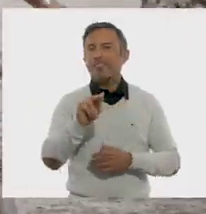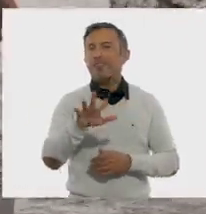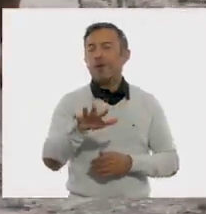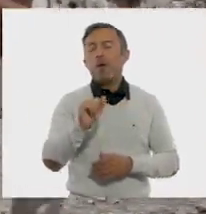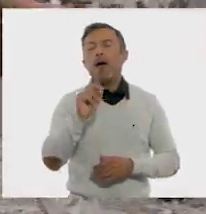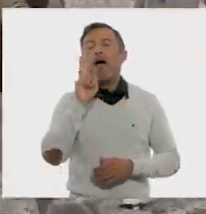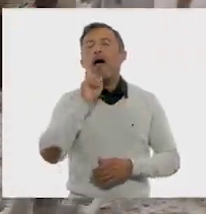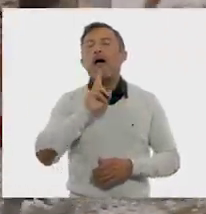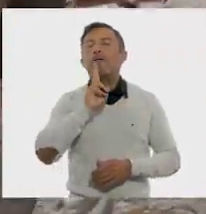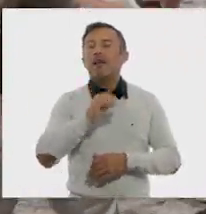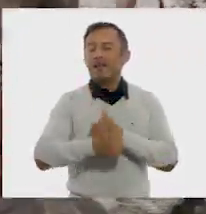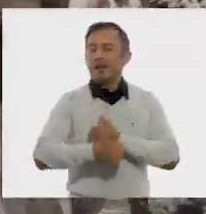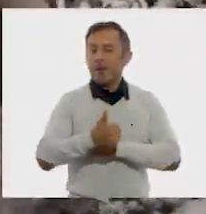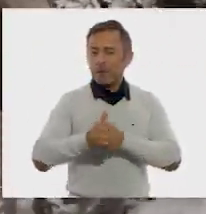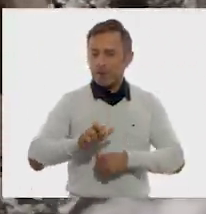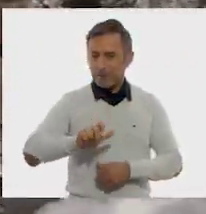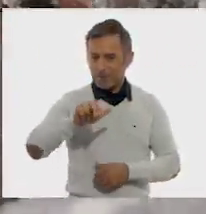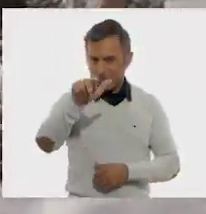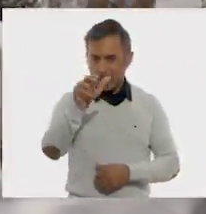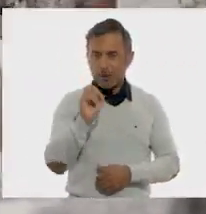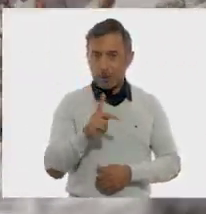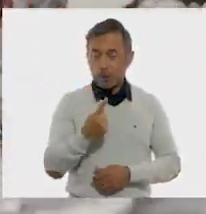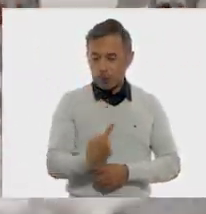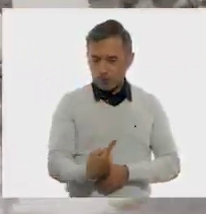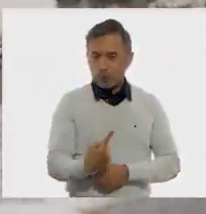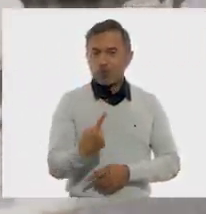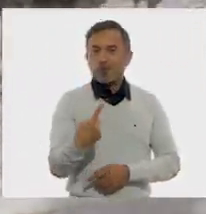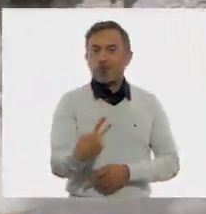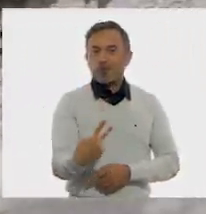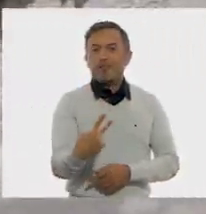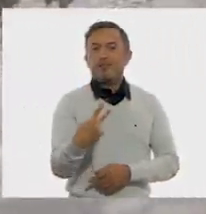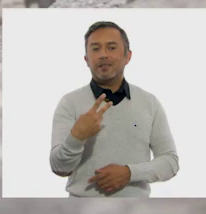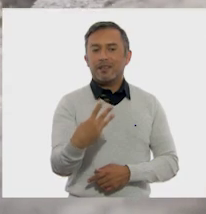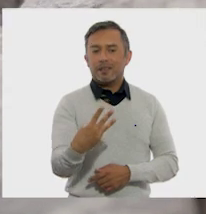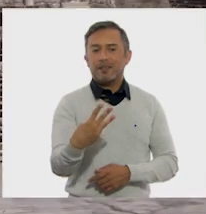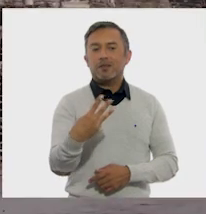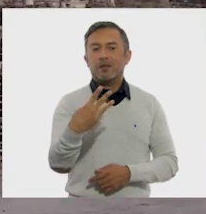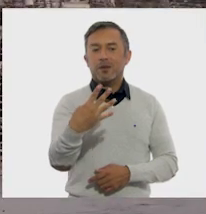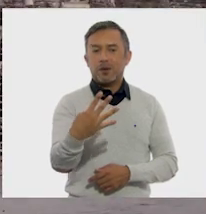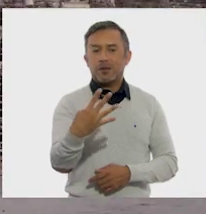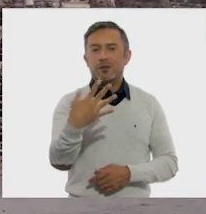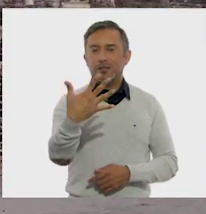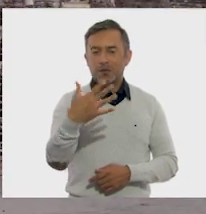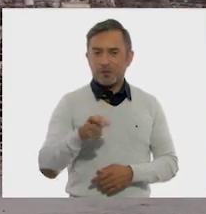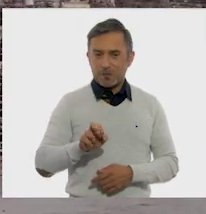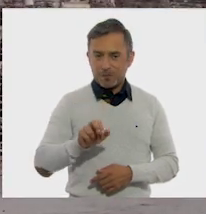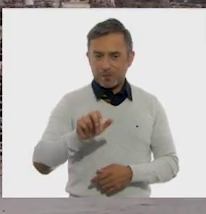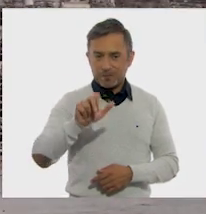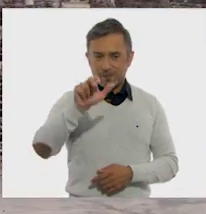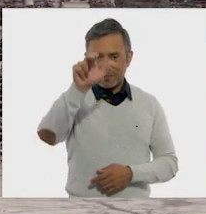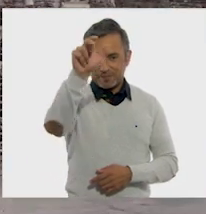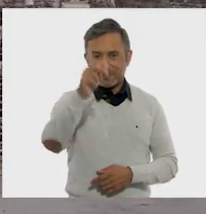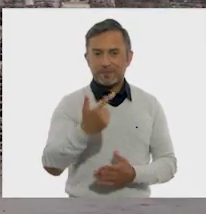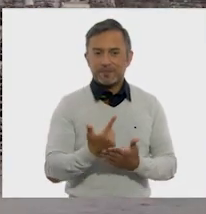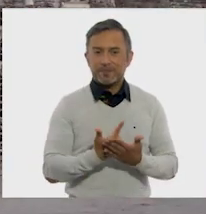tranza. Ok. 1, 2, 3, 4.